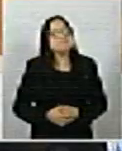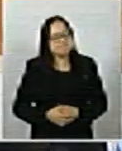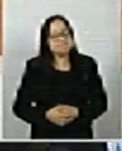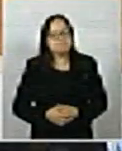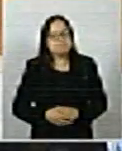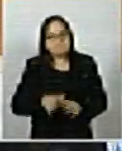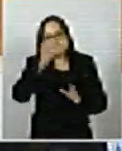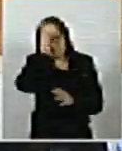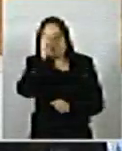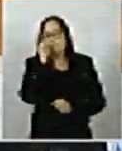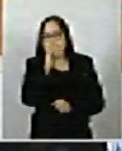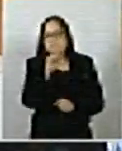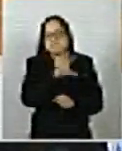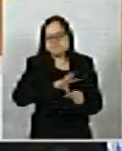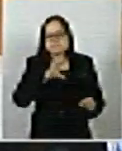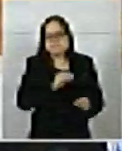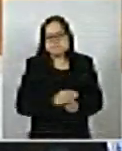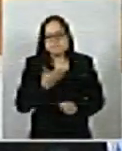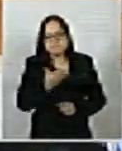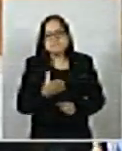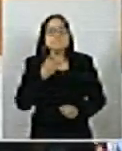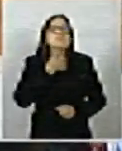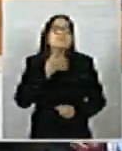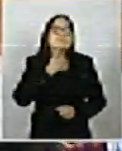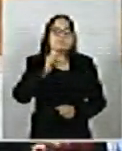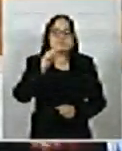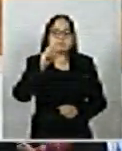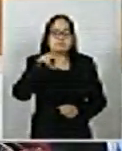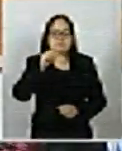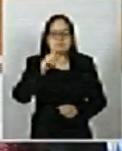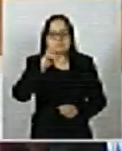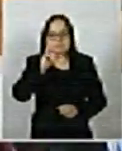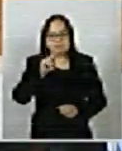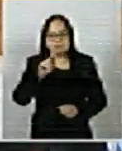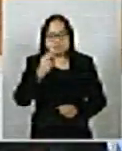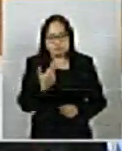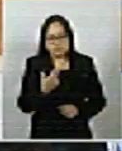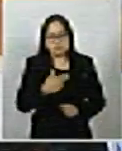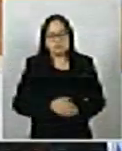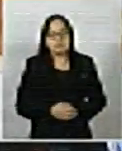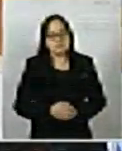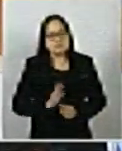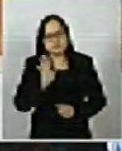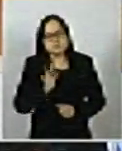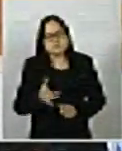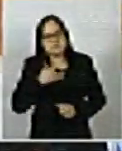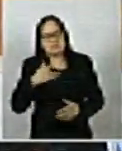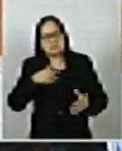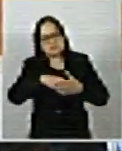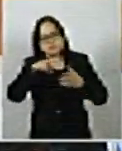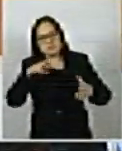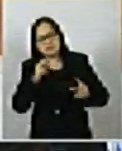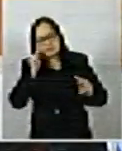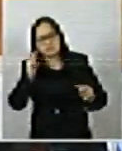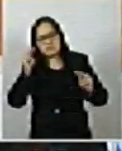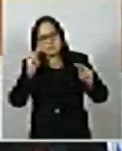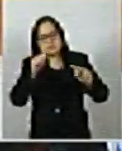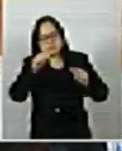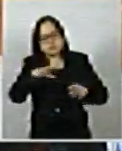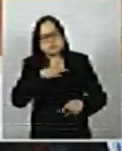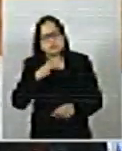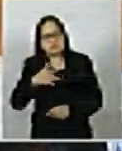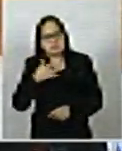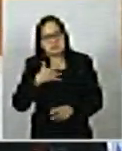Coincido totalmente con el diputado Torati Bravo. Desde lejos hay muchas cosas que no se